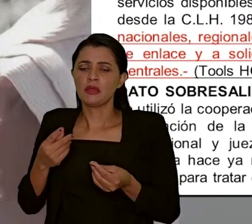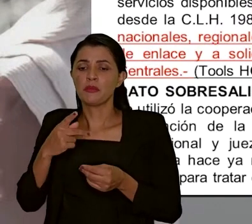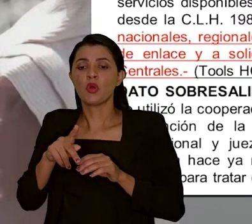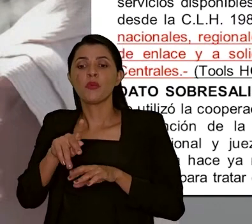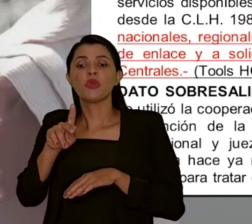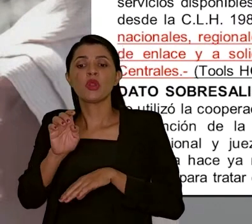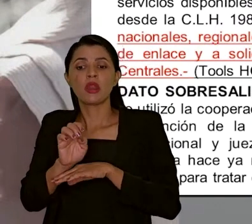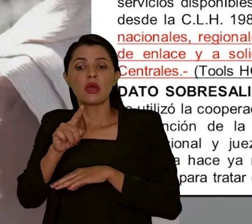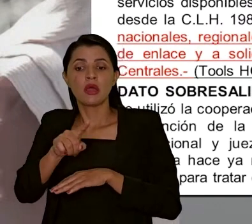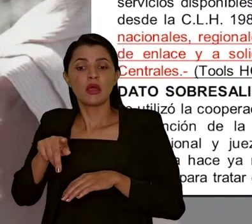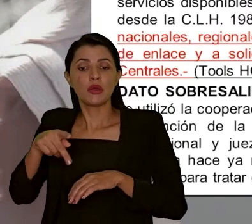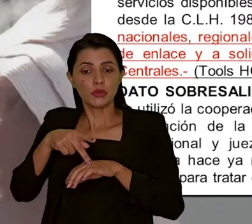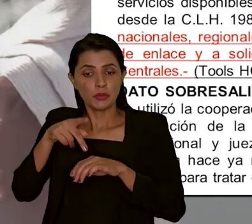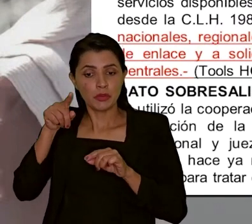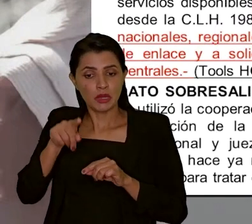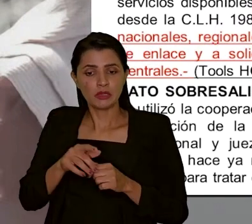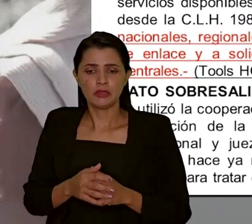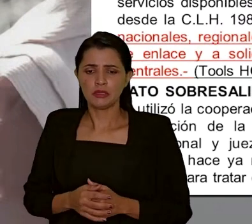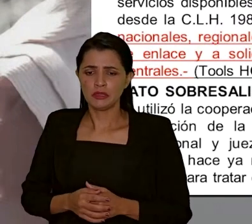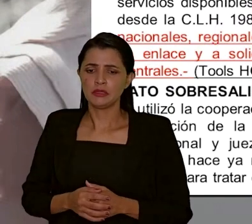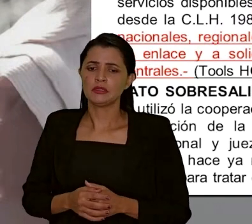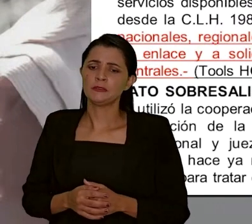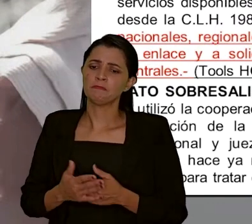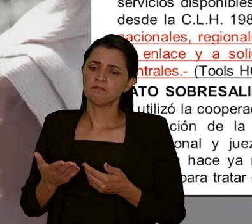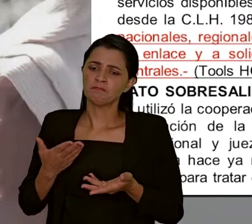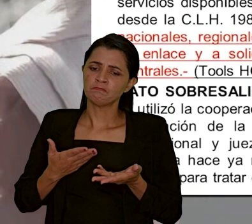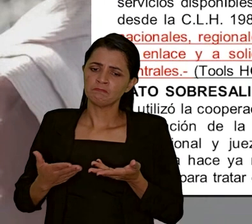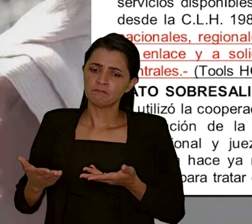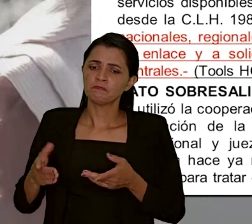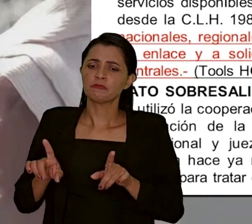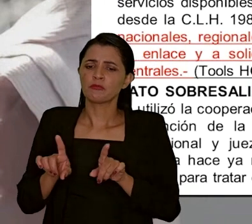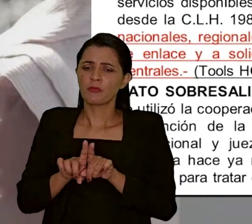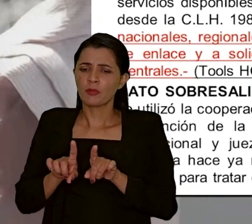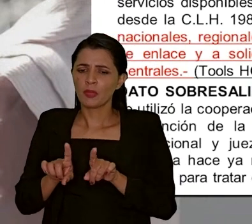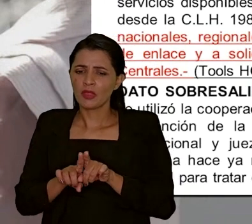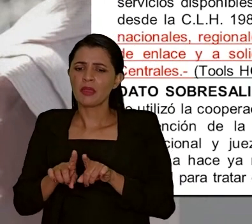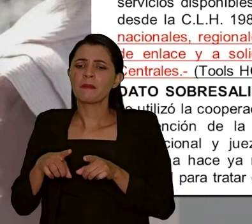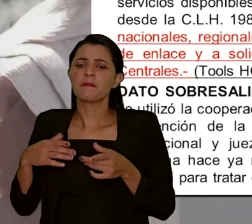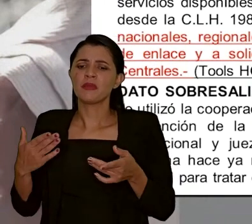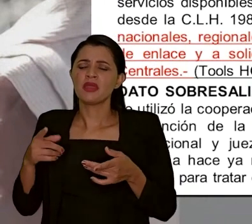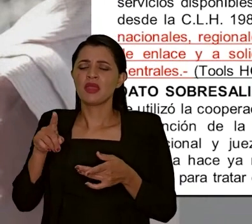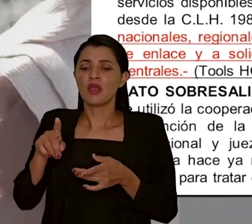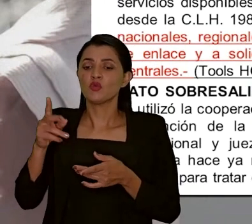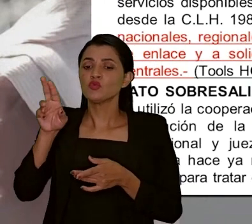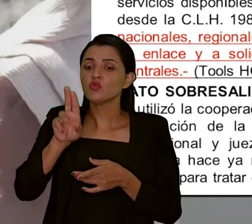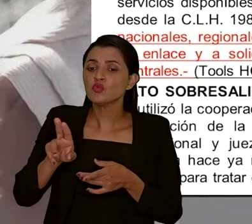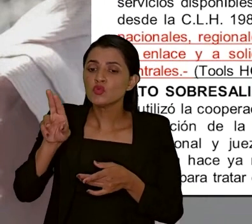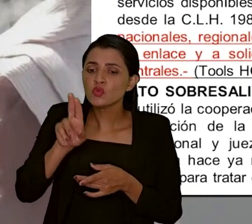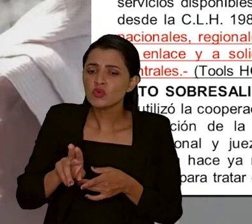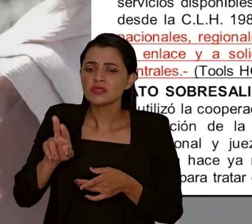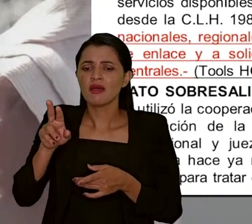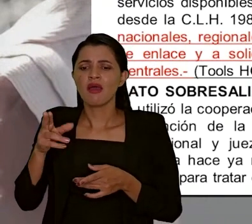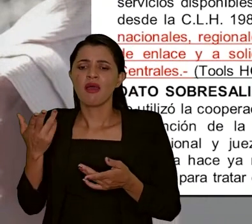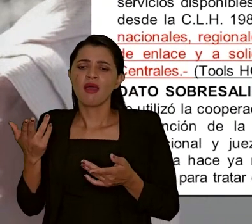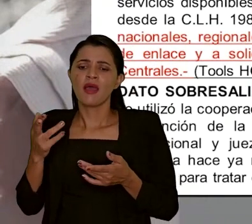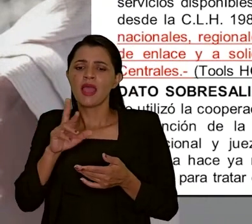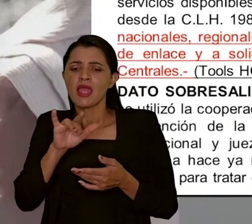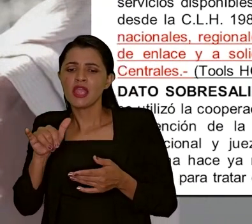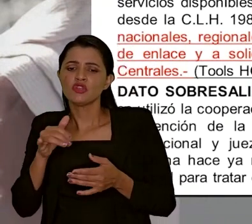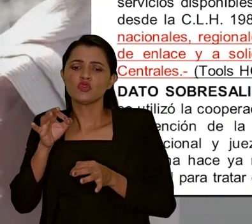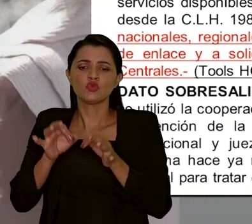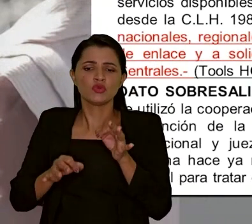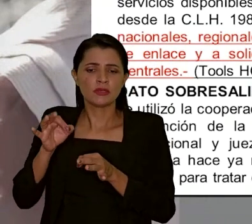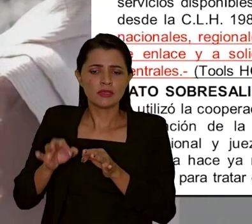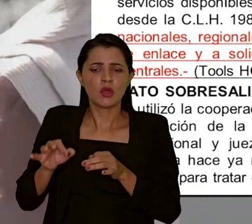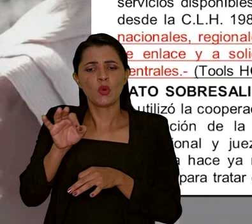la Convención de la Haya alienta el utilizar las redes judiciales nacionales, regionales